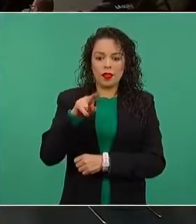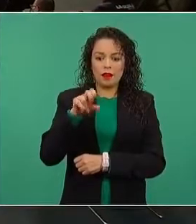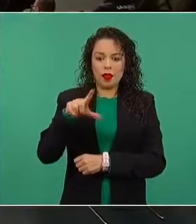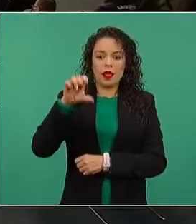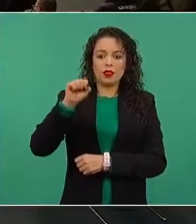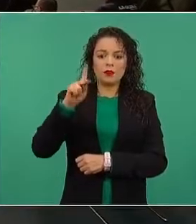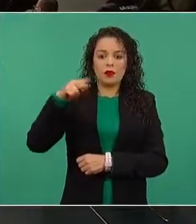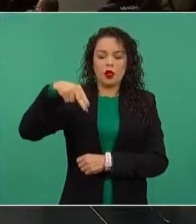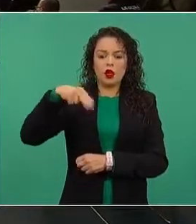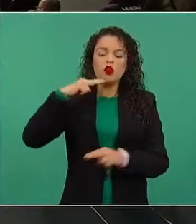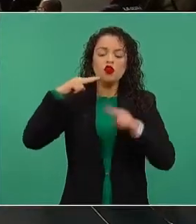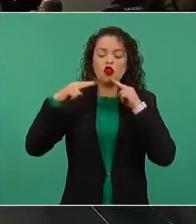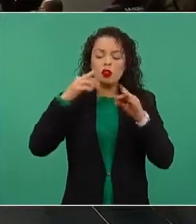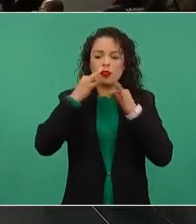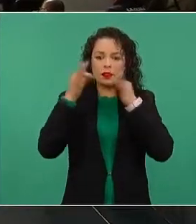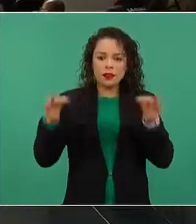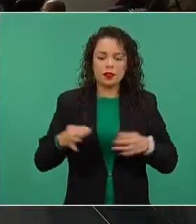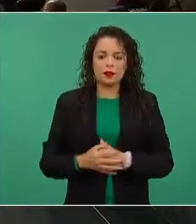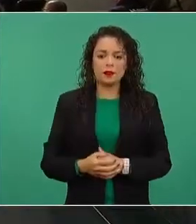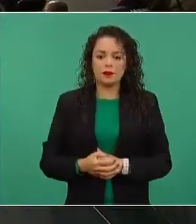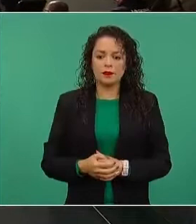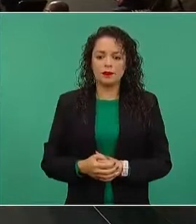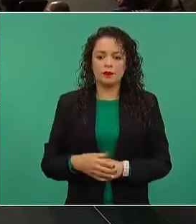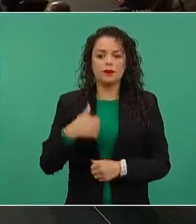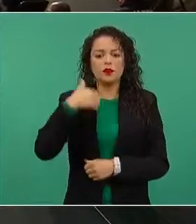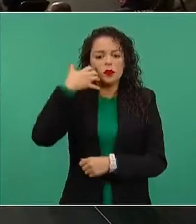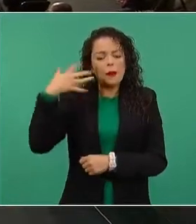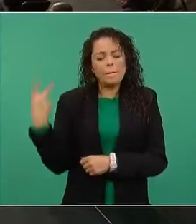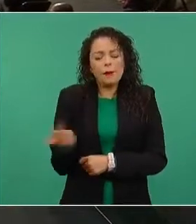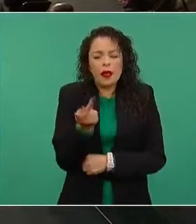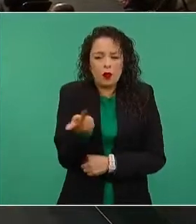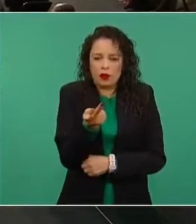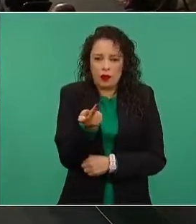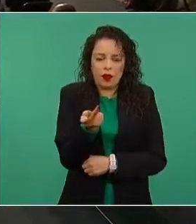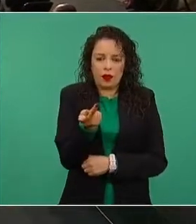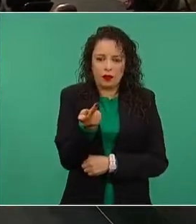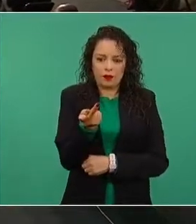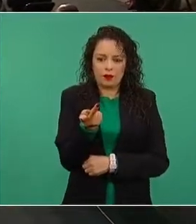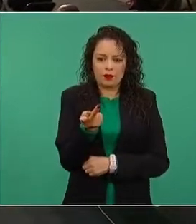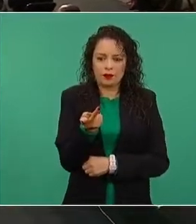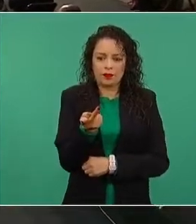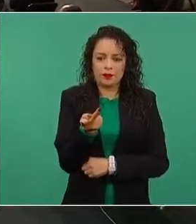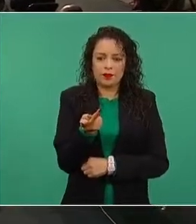Noticias. Señor presidente, yo le quisiera preguntar,